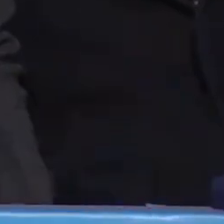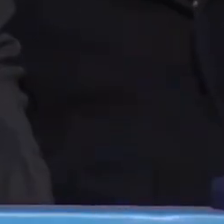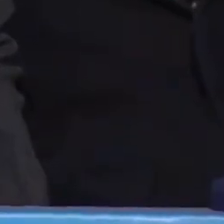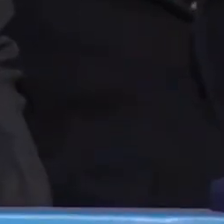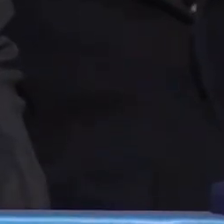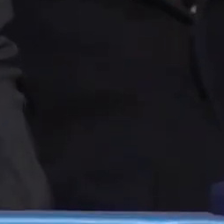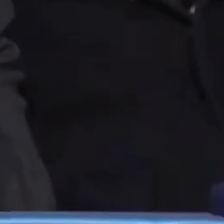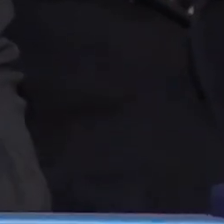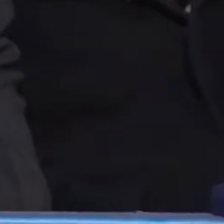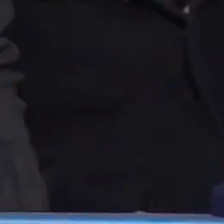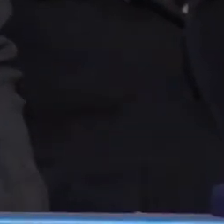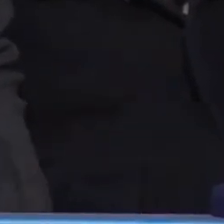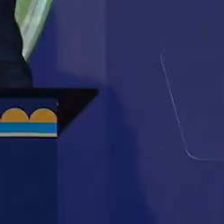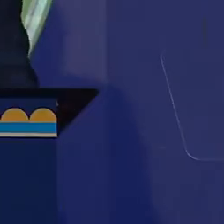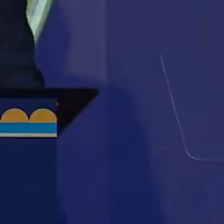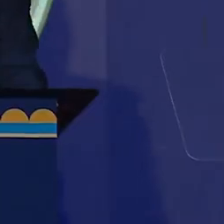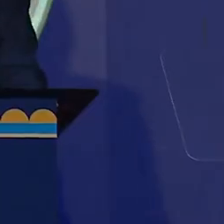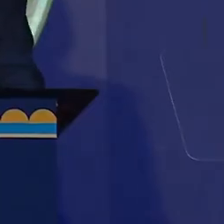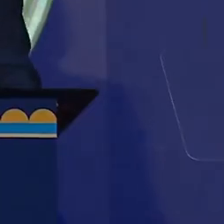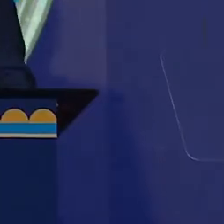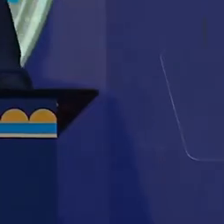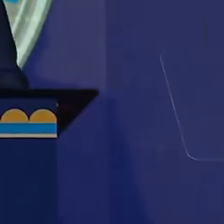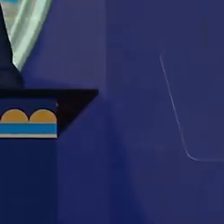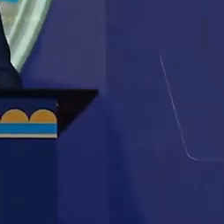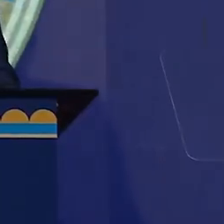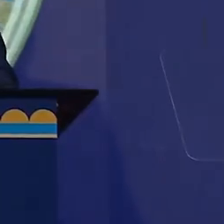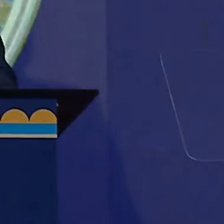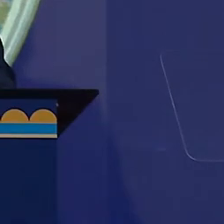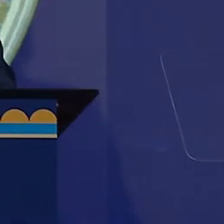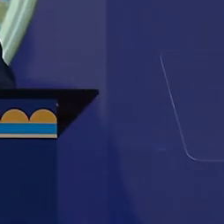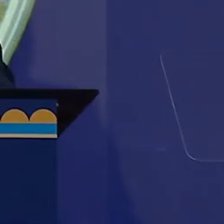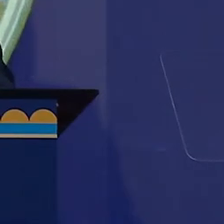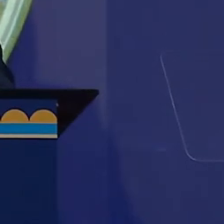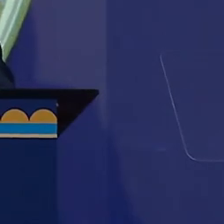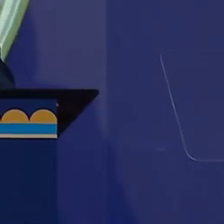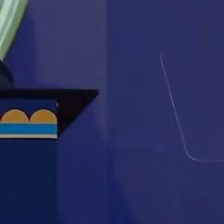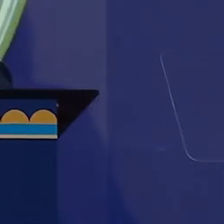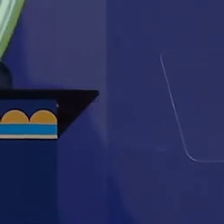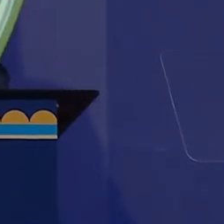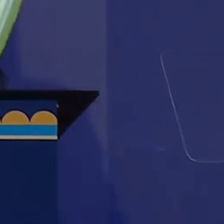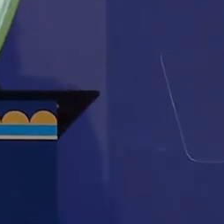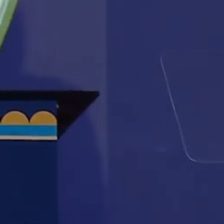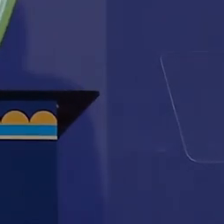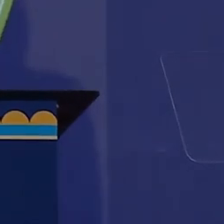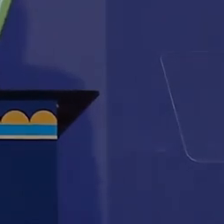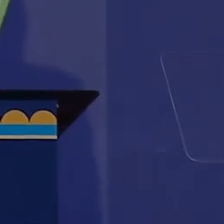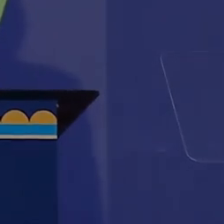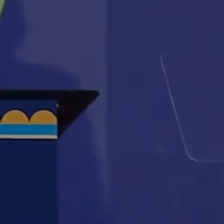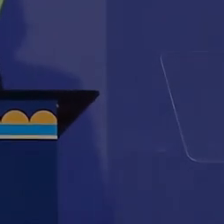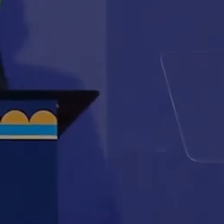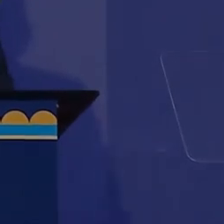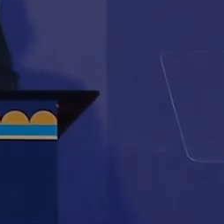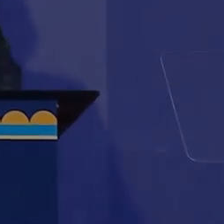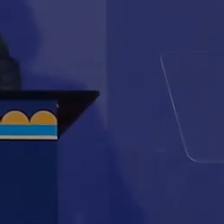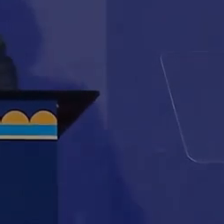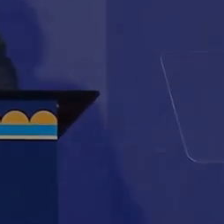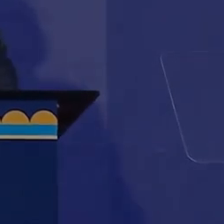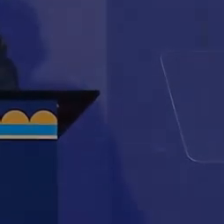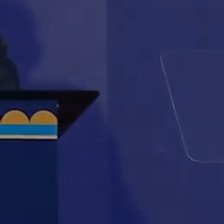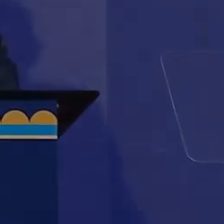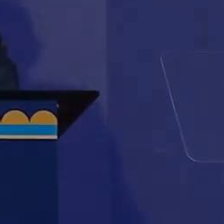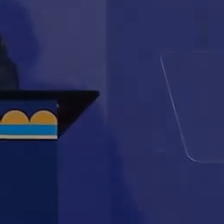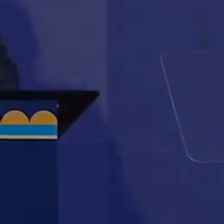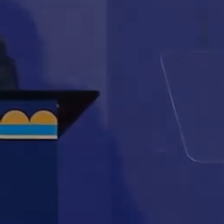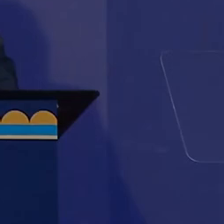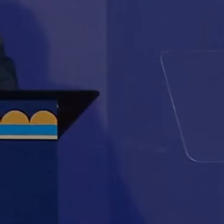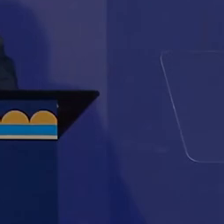nombre, tanto apellido que hizo y que sigue haciendo historia y que nosotros además tenemos la posibilidad de compartir con todos ustedes. ¿Están bien? Hay un poquito de frío, pero yo